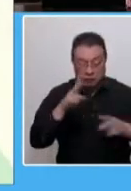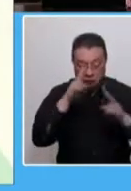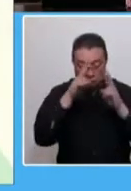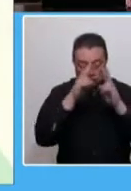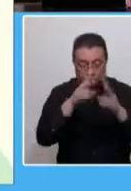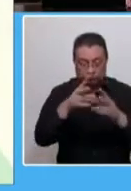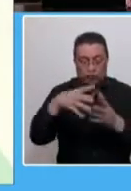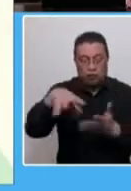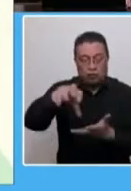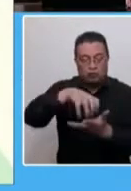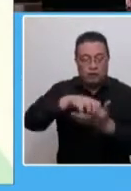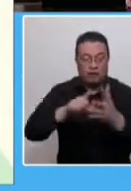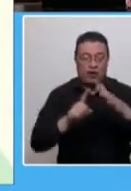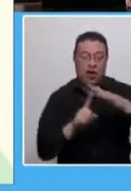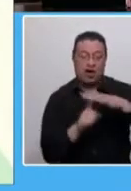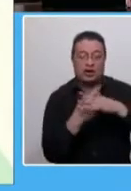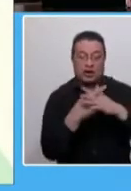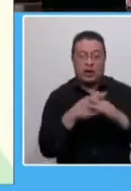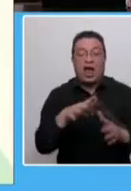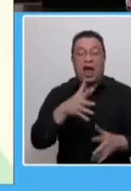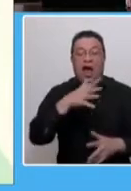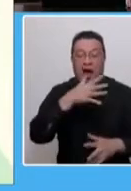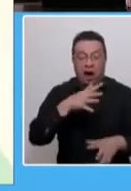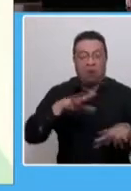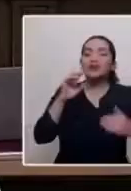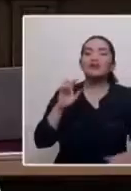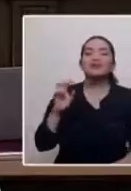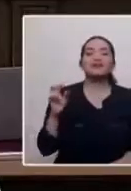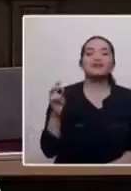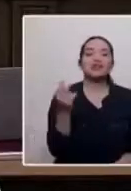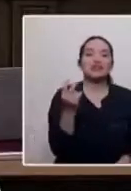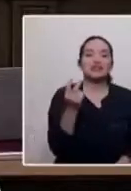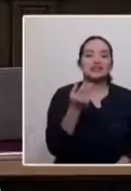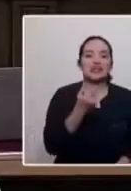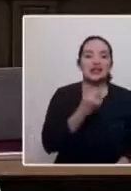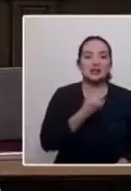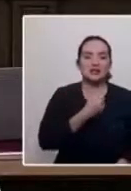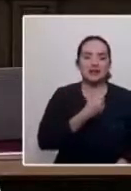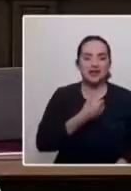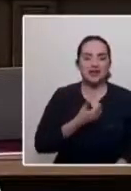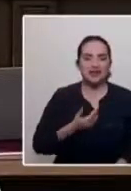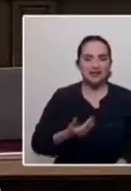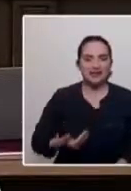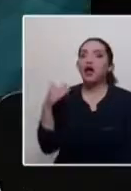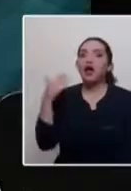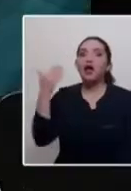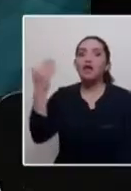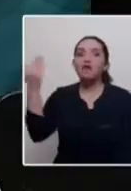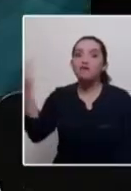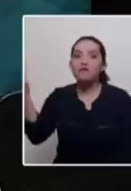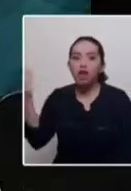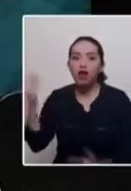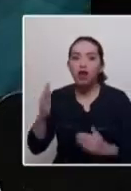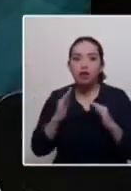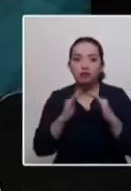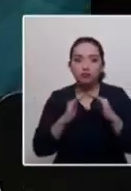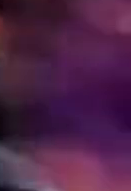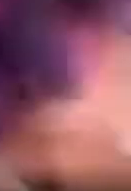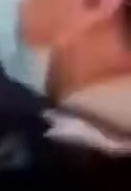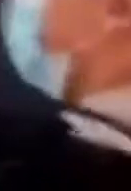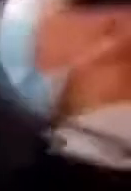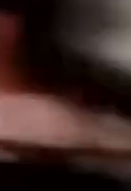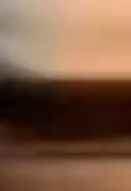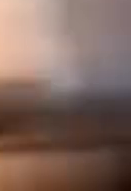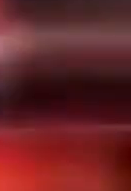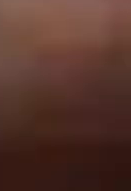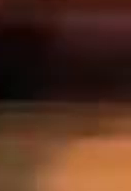eso es lo técnico. En lo político, ¿qué fue lo que pasó, convencional? Bueno, lo político obviamente que se generó frustración respecto a esta votación. Todos